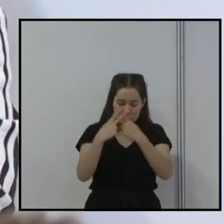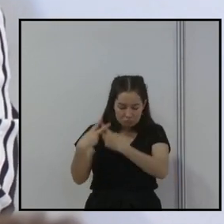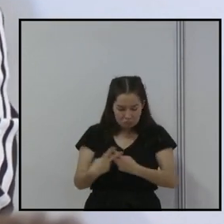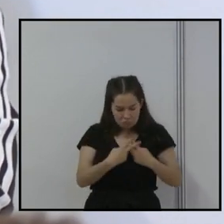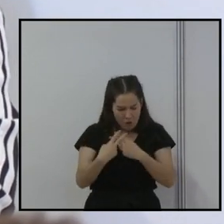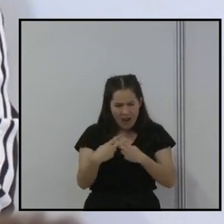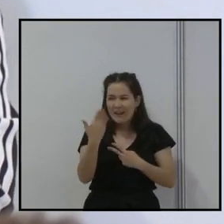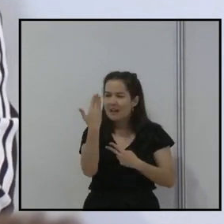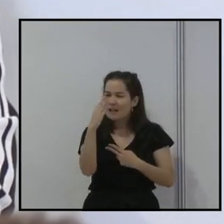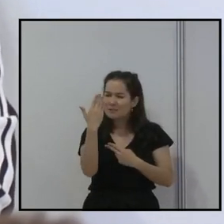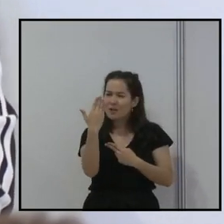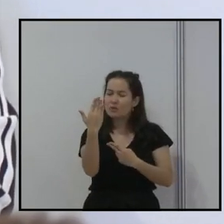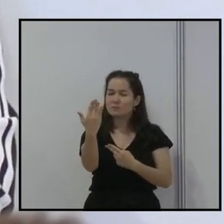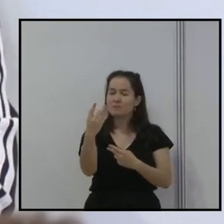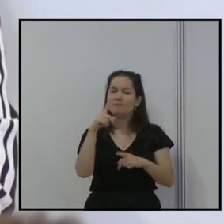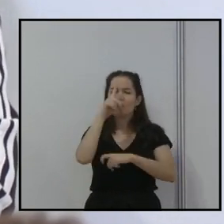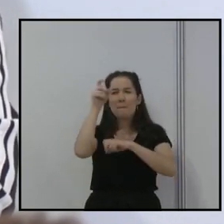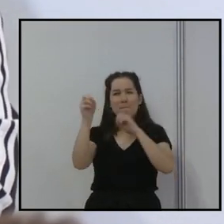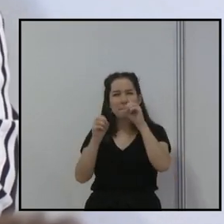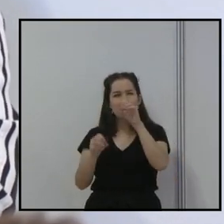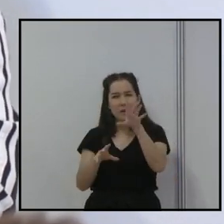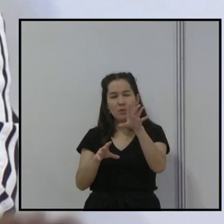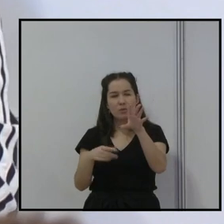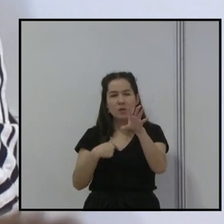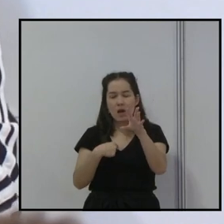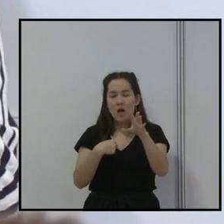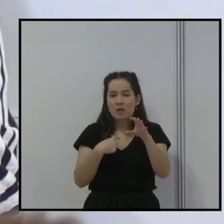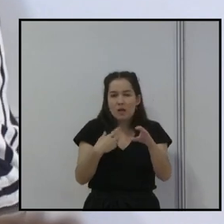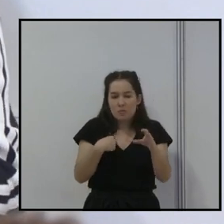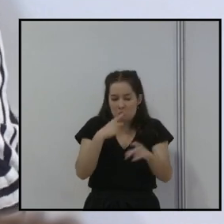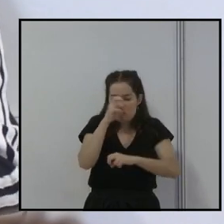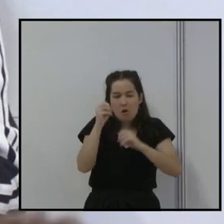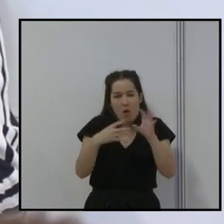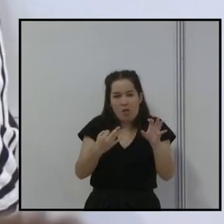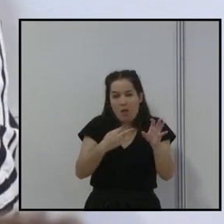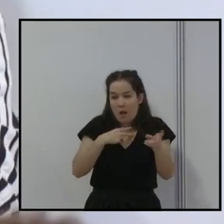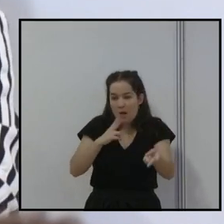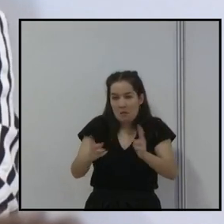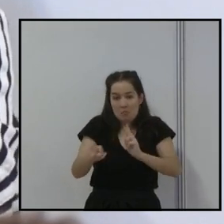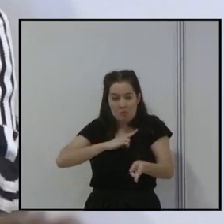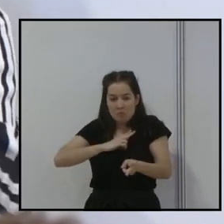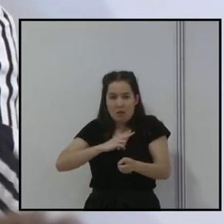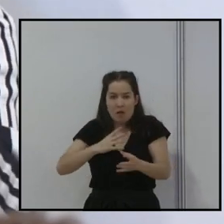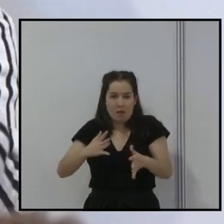preguntas que probablemente son preguntas que deberíamos hacernos y que la respuesta viene de forma inmediata, no hay más. Luego lo duro es tomar la